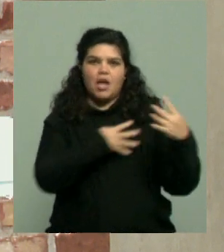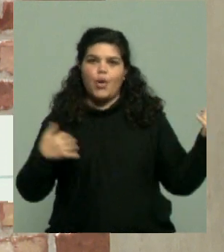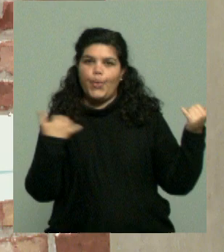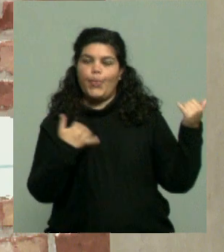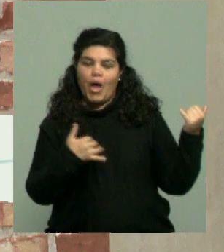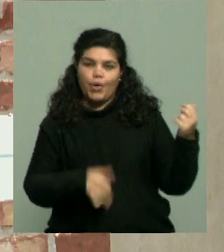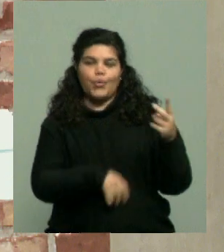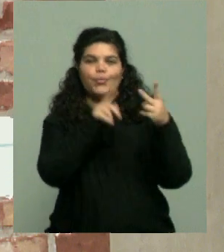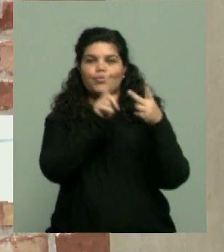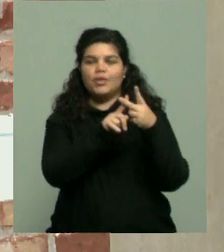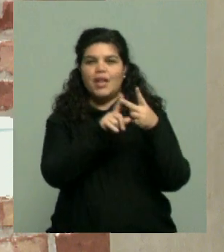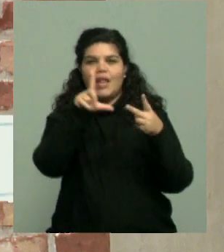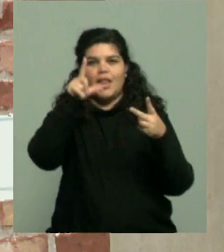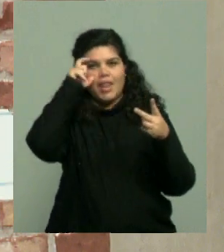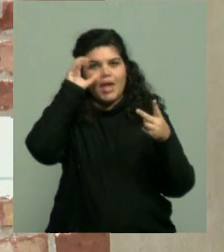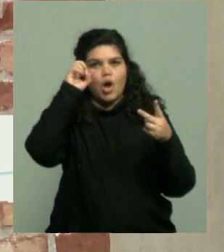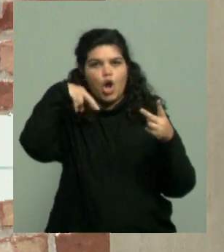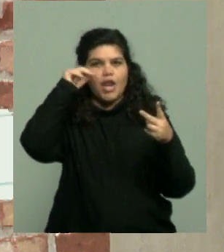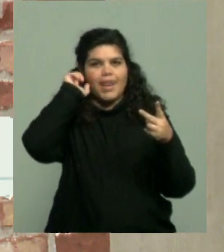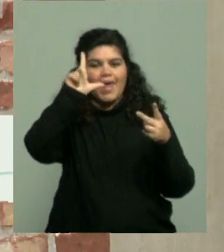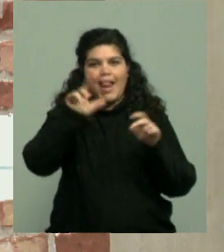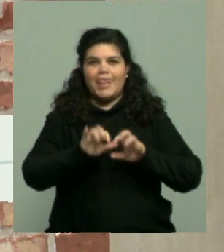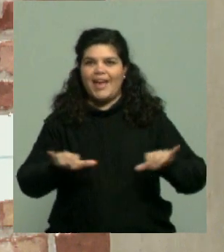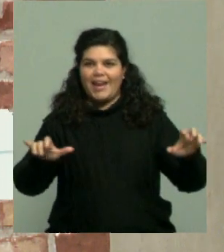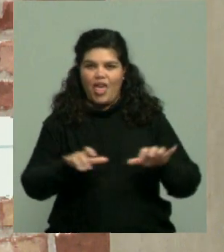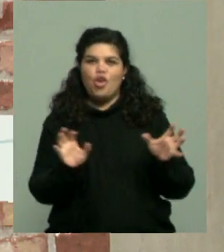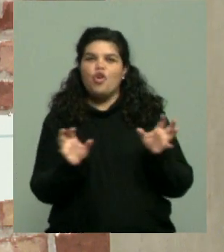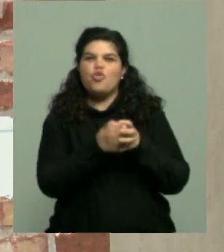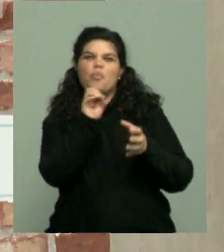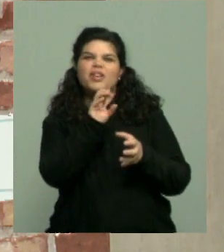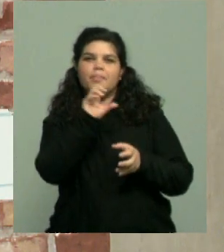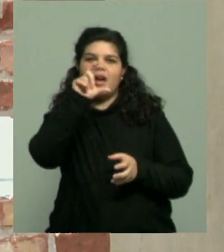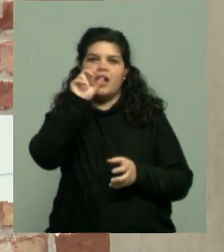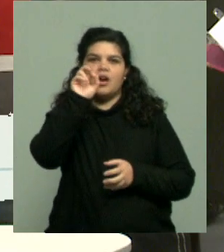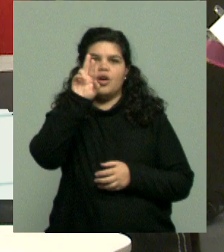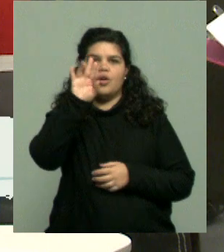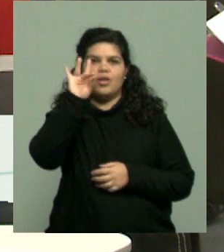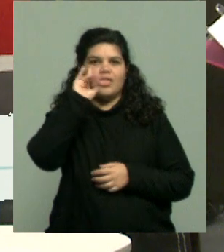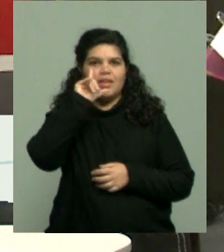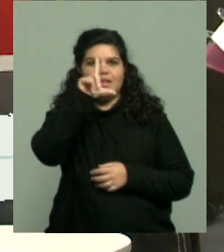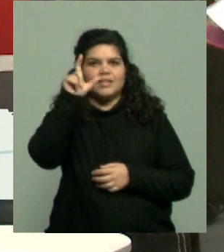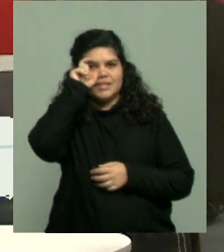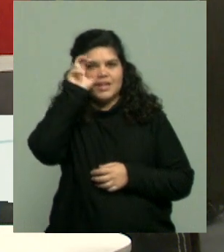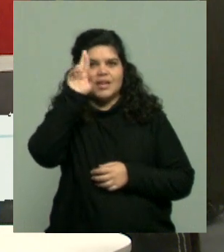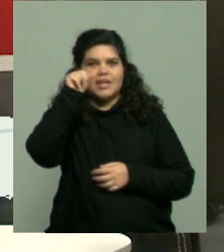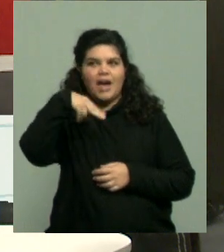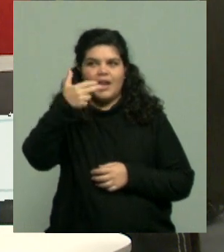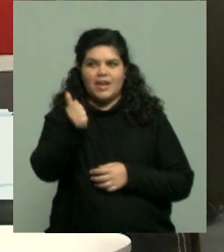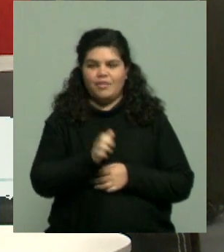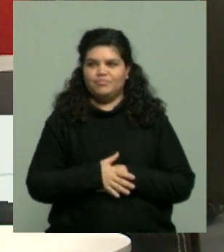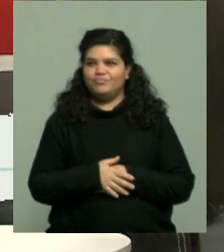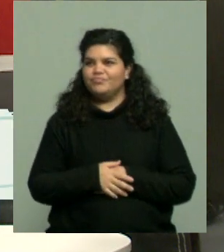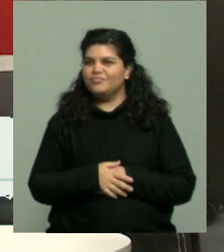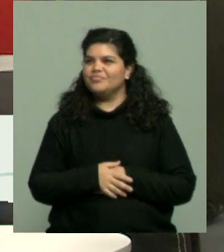Cordillerana, y Leonel Castro, teclado de Cordillerana. ¿Qué tal, chicos? ¿Cómo están? Hola. Bienvenidos. Muchas gracias. No pueden con su,